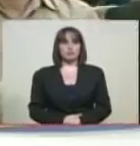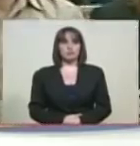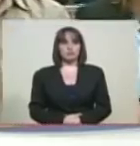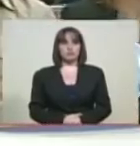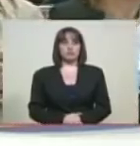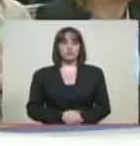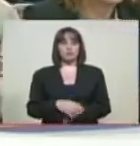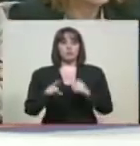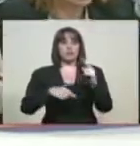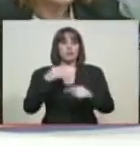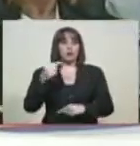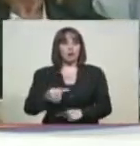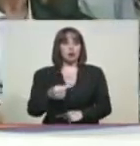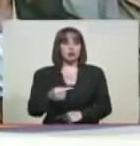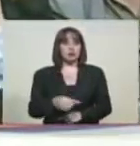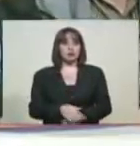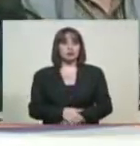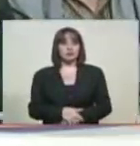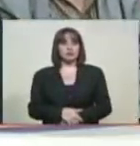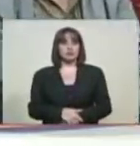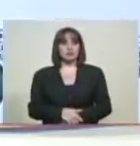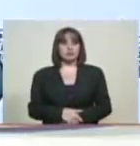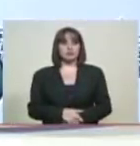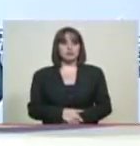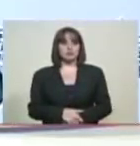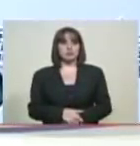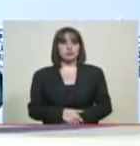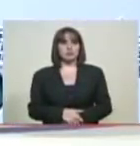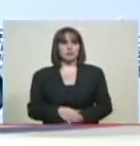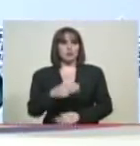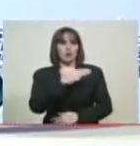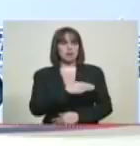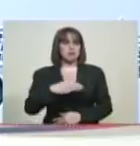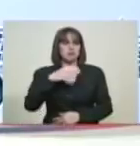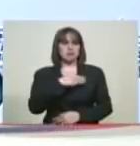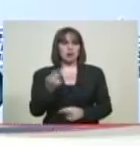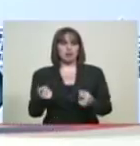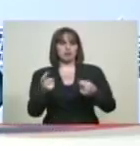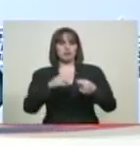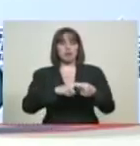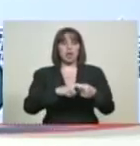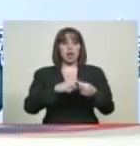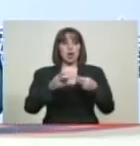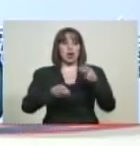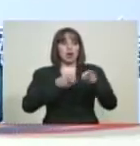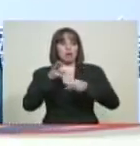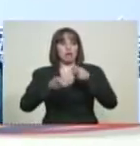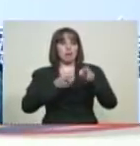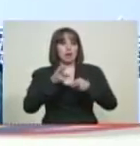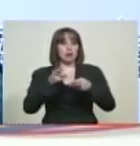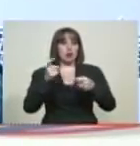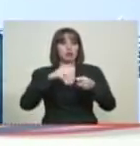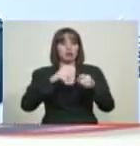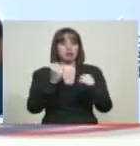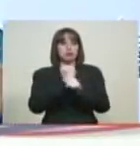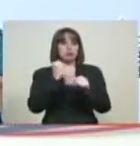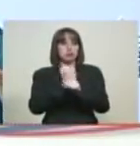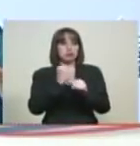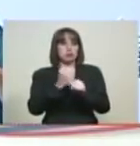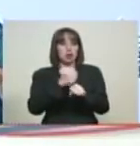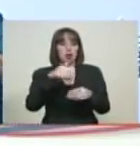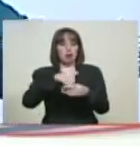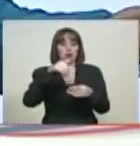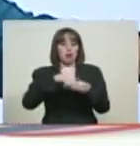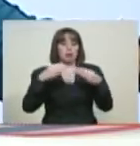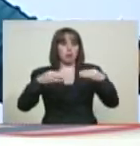luego fui miembro de la junta directiva del sindicato del metro por voto